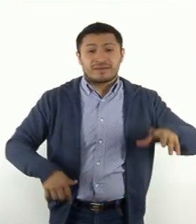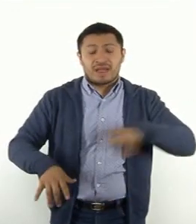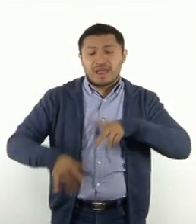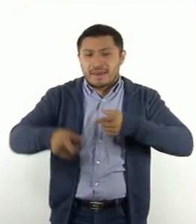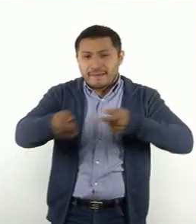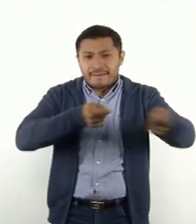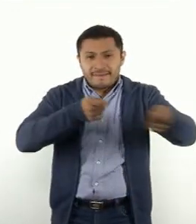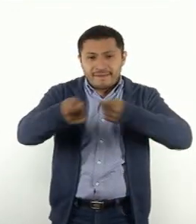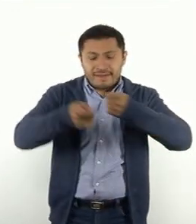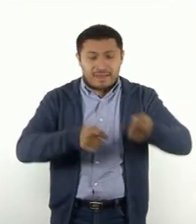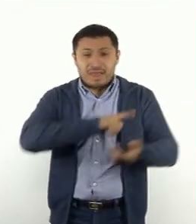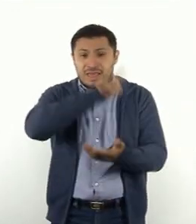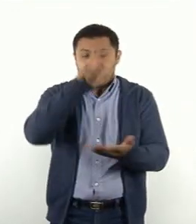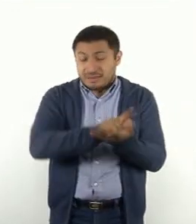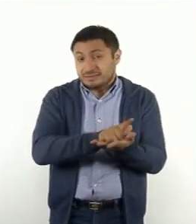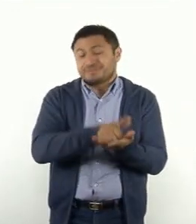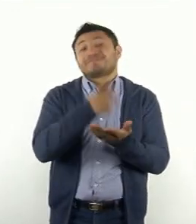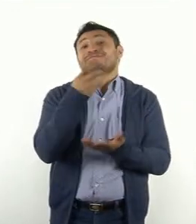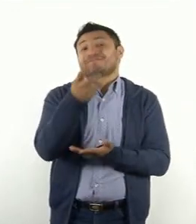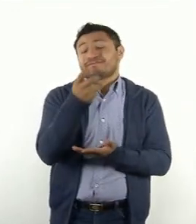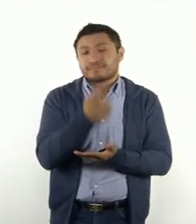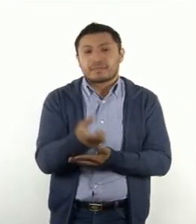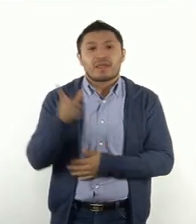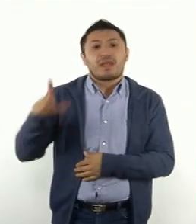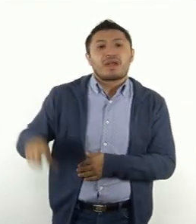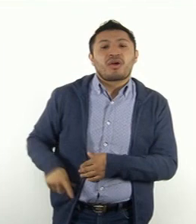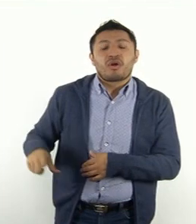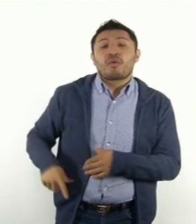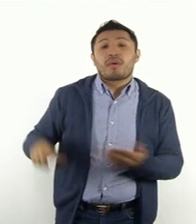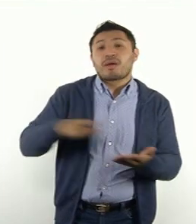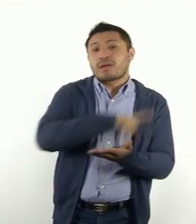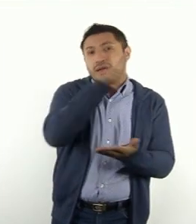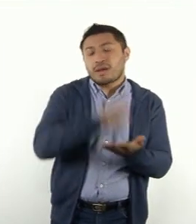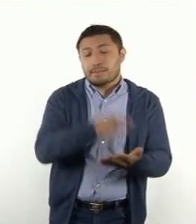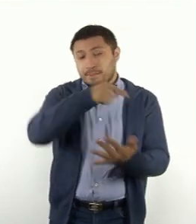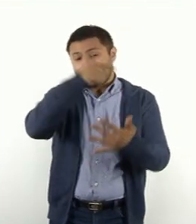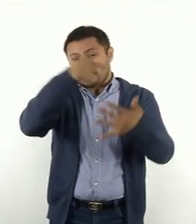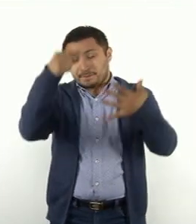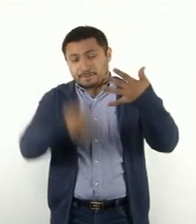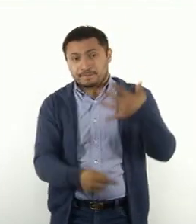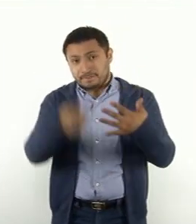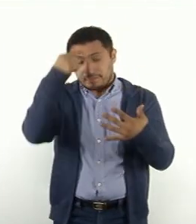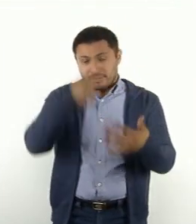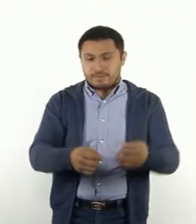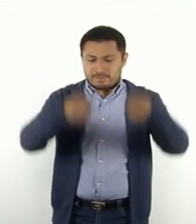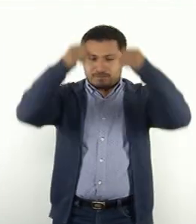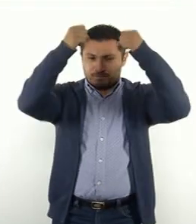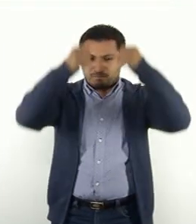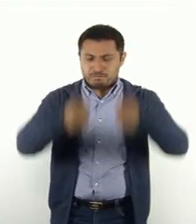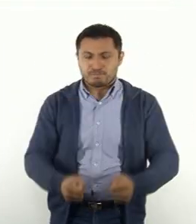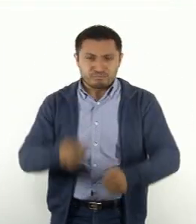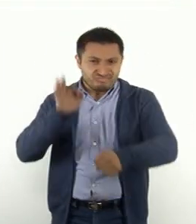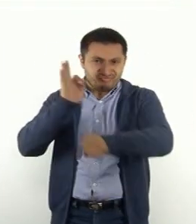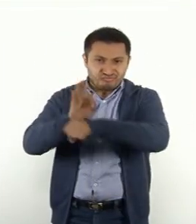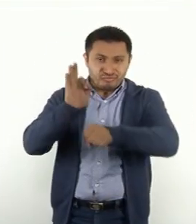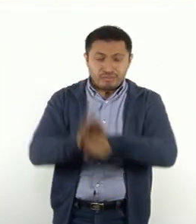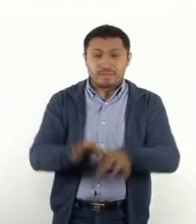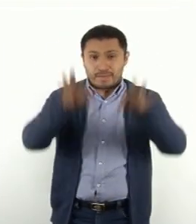y controlados por la ley. Es un gobierno de leyes que hace posible la seguridad y la certeza